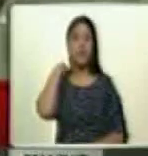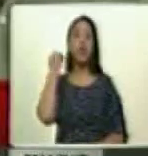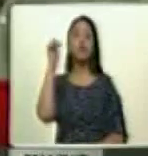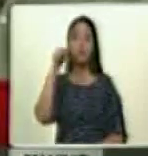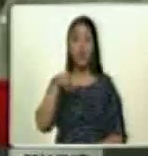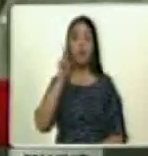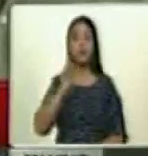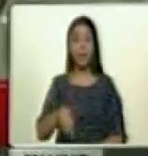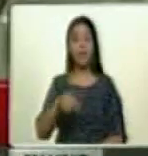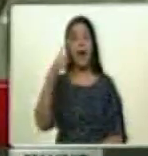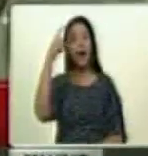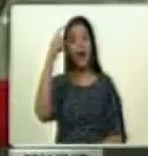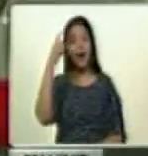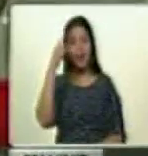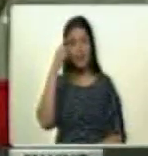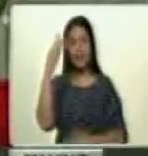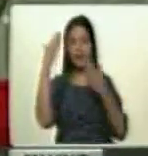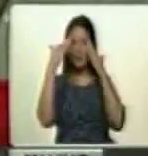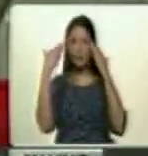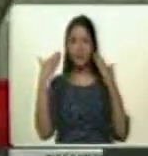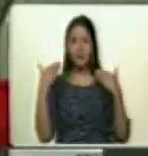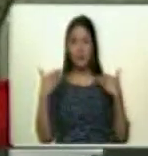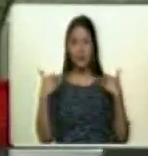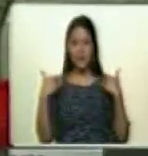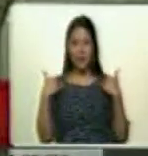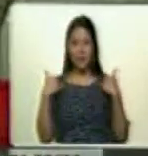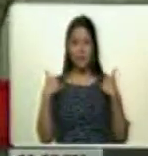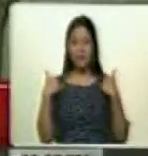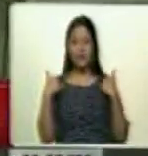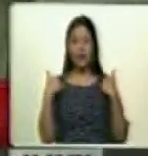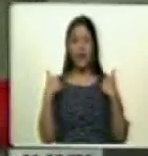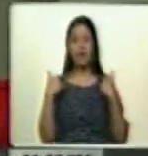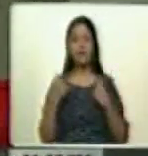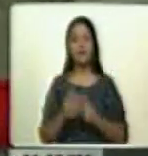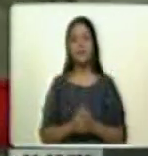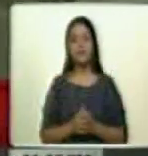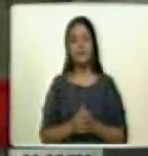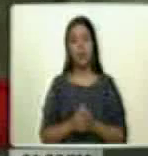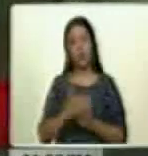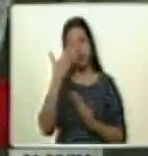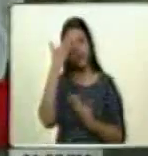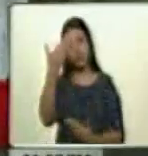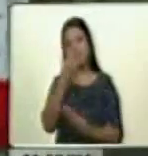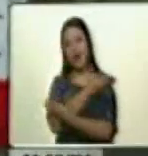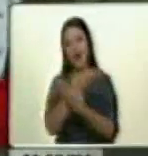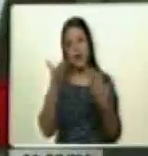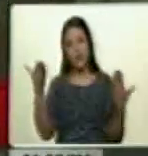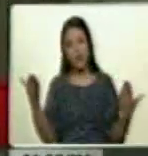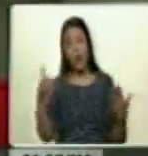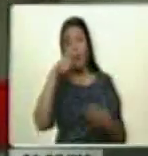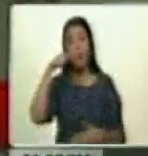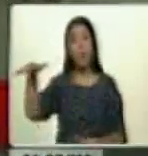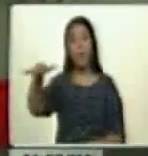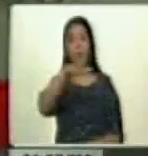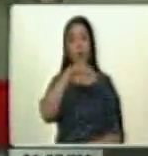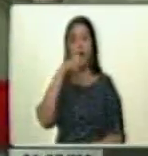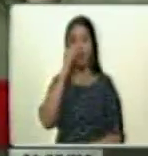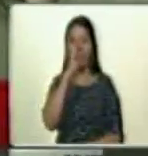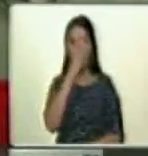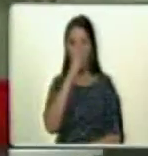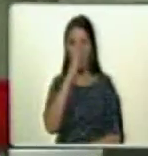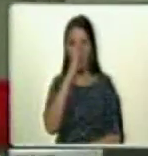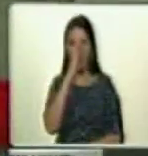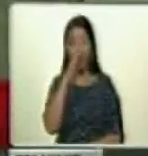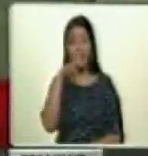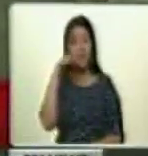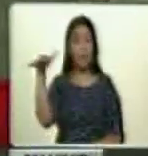la patrona de Alberto Arbelo Torrealba, la Virgen del Rosario. Un gran saludo a todo el pueblo de Sabaneta, de